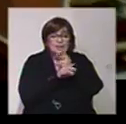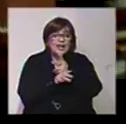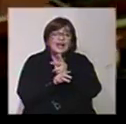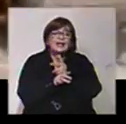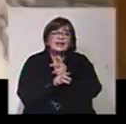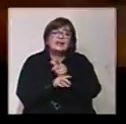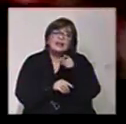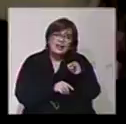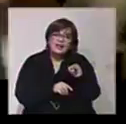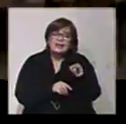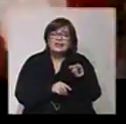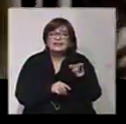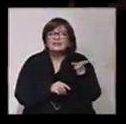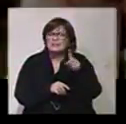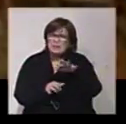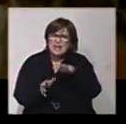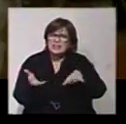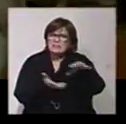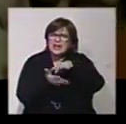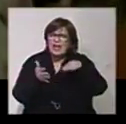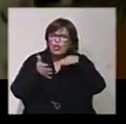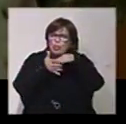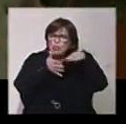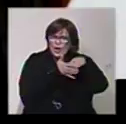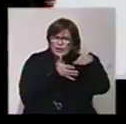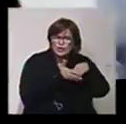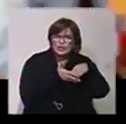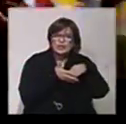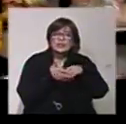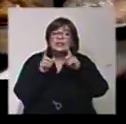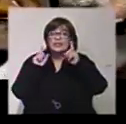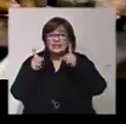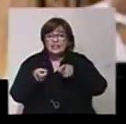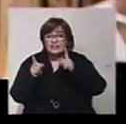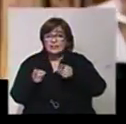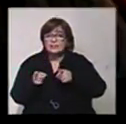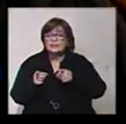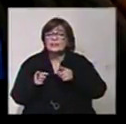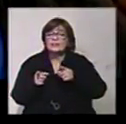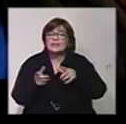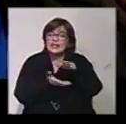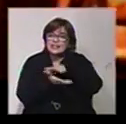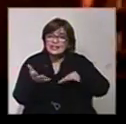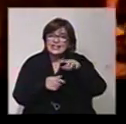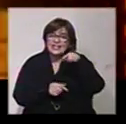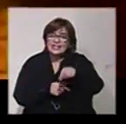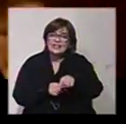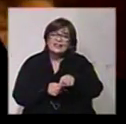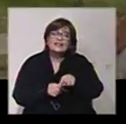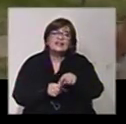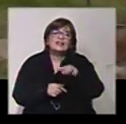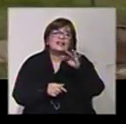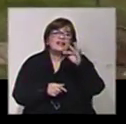consistía... Él hizo, creo que, el Mercado del Puerto y también tenía como... En ese contexto fue al